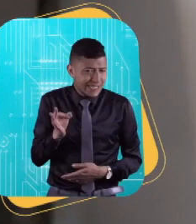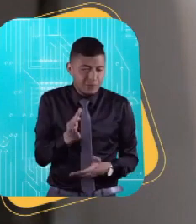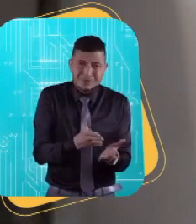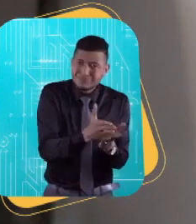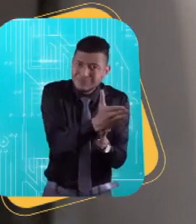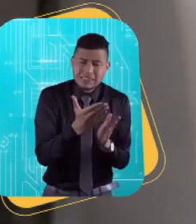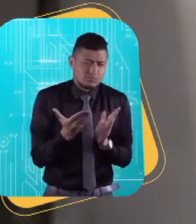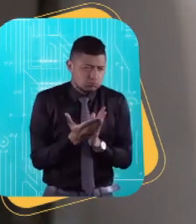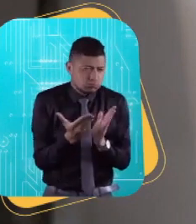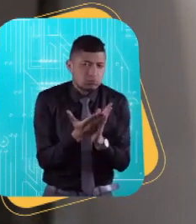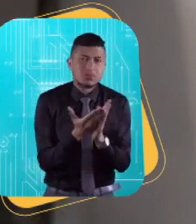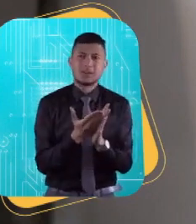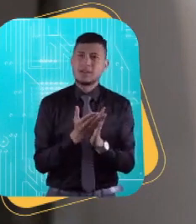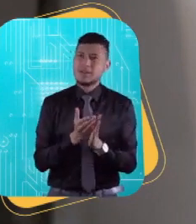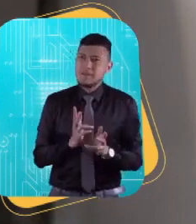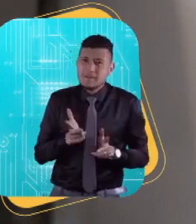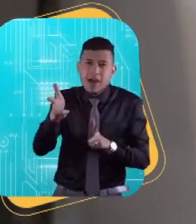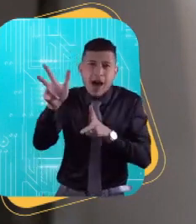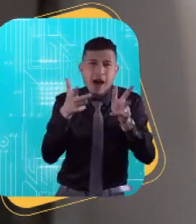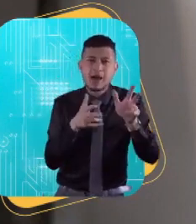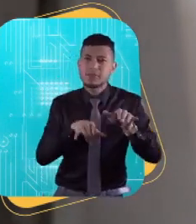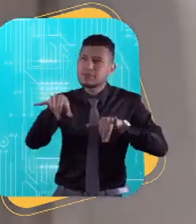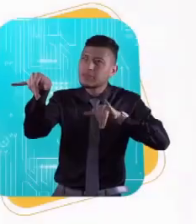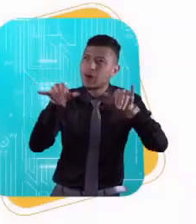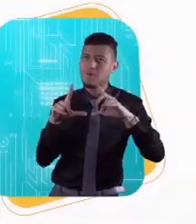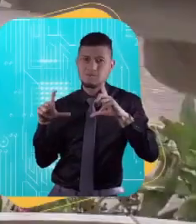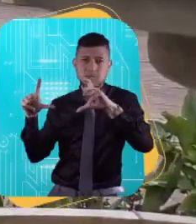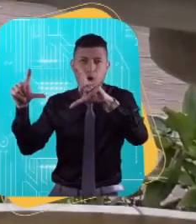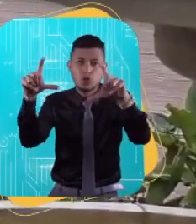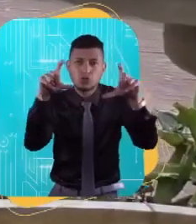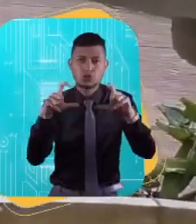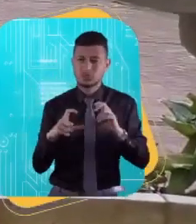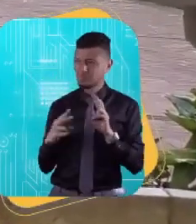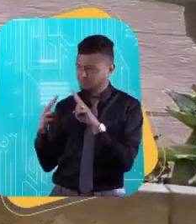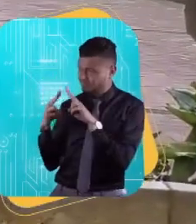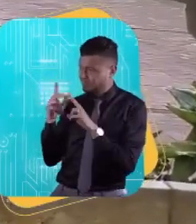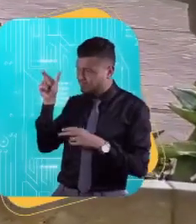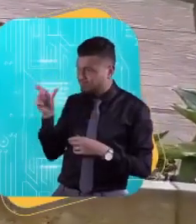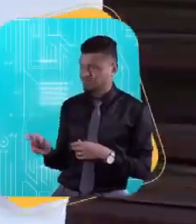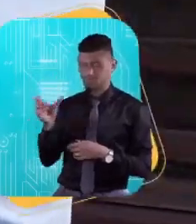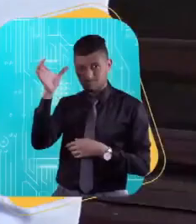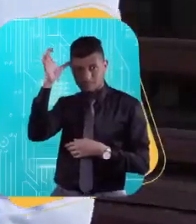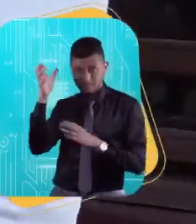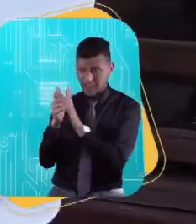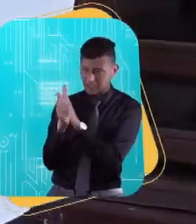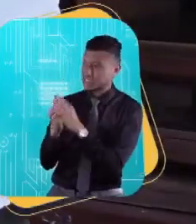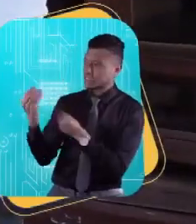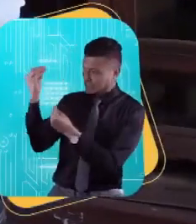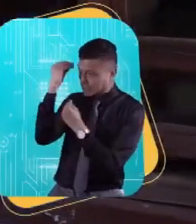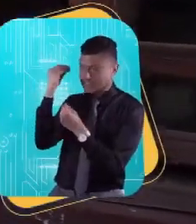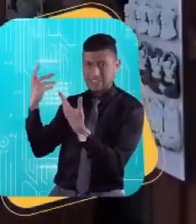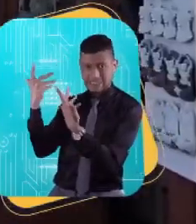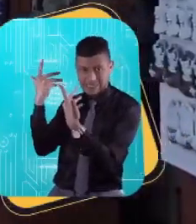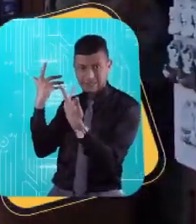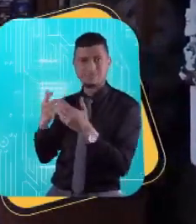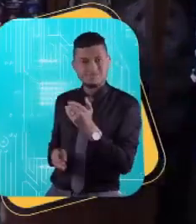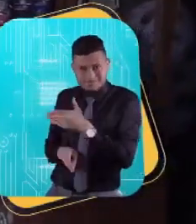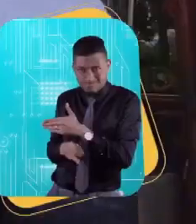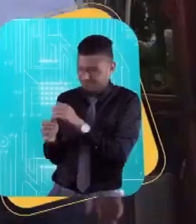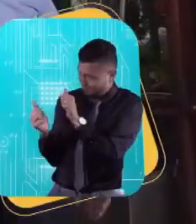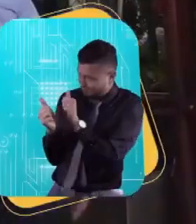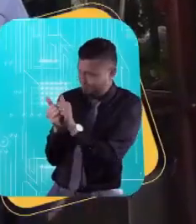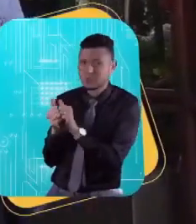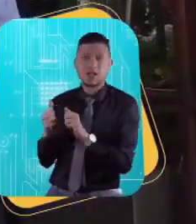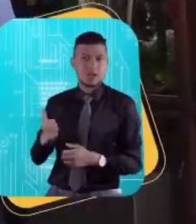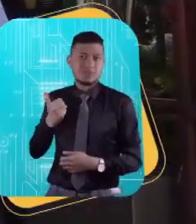Toda la vida estudien, viajen, tomen fotos, rodecen de gente buena, que les siga enseñando,